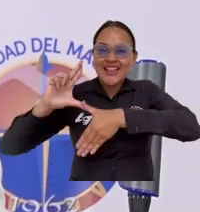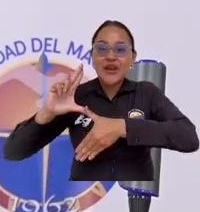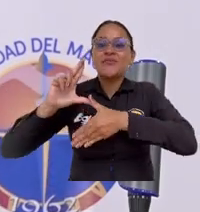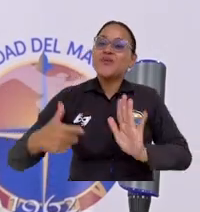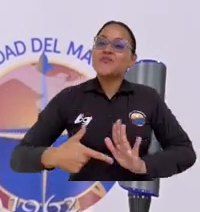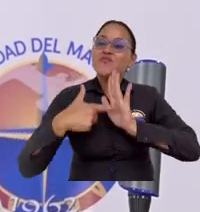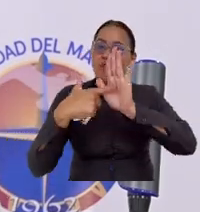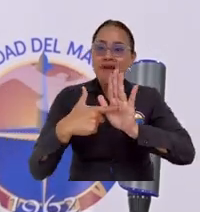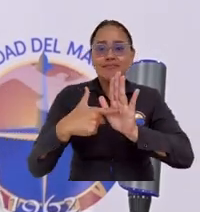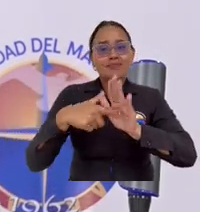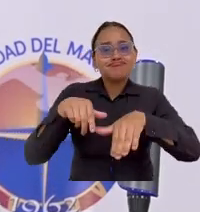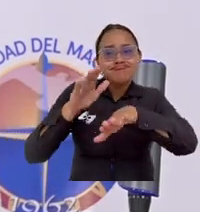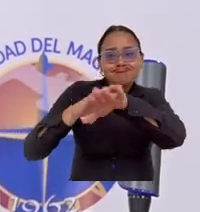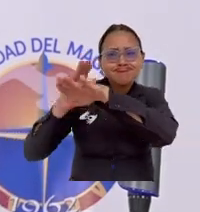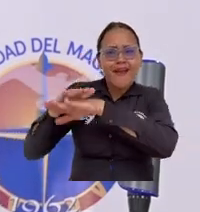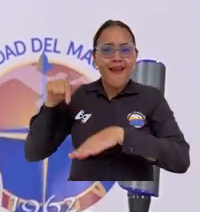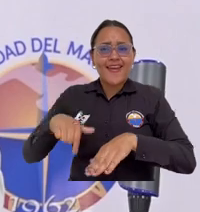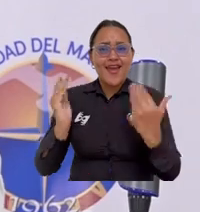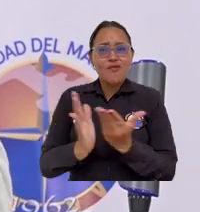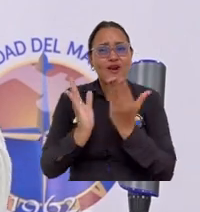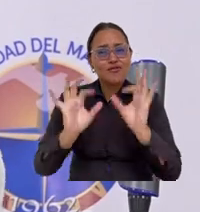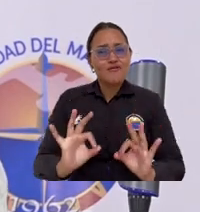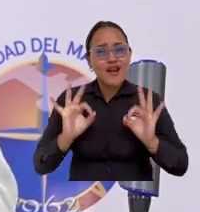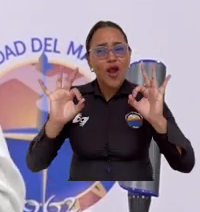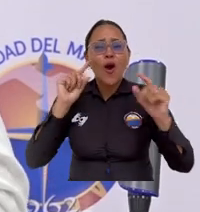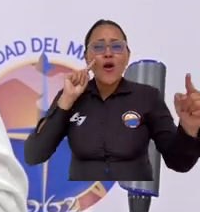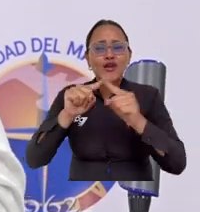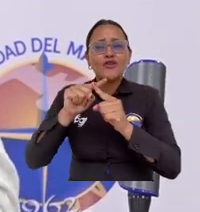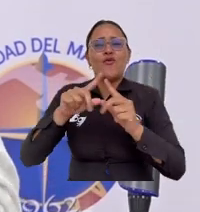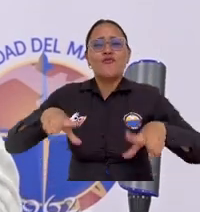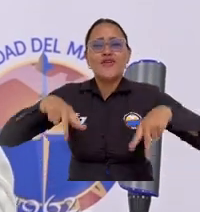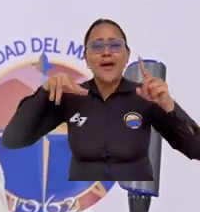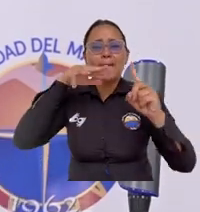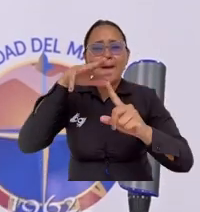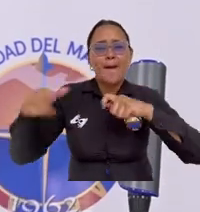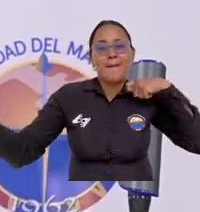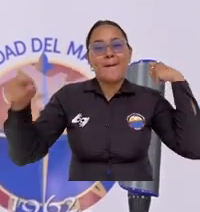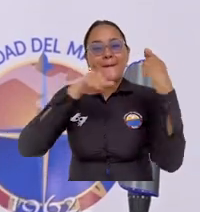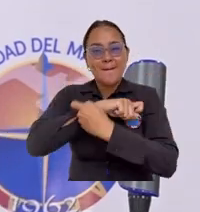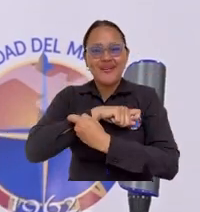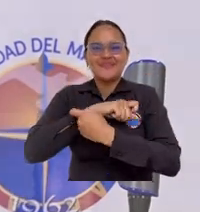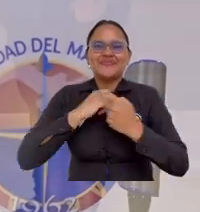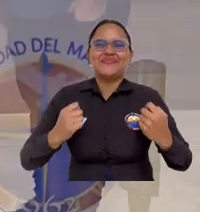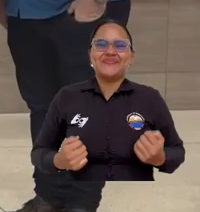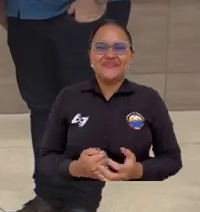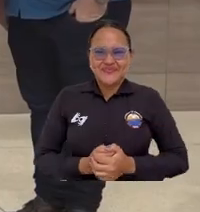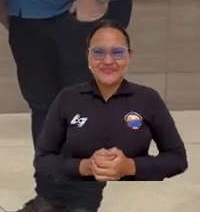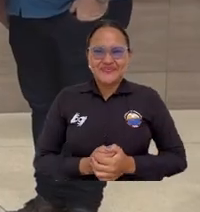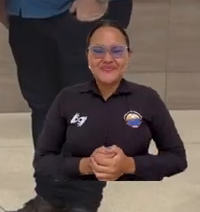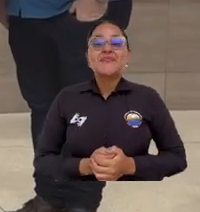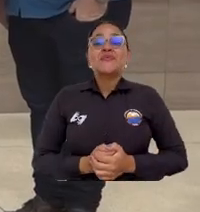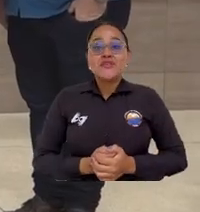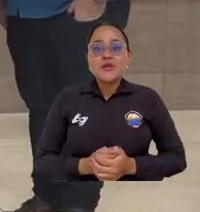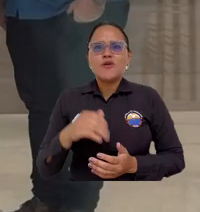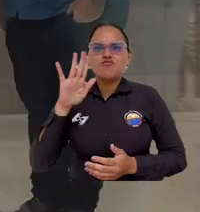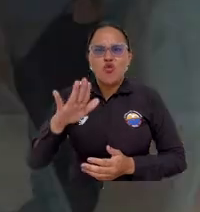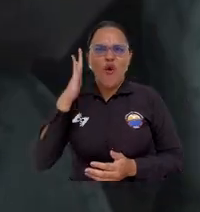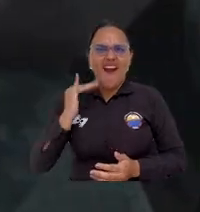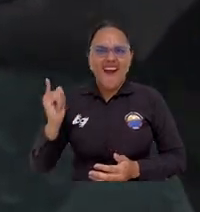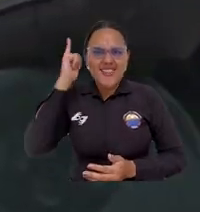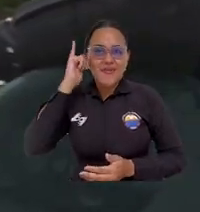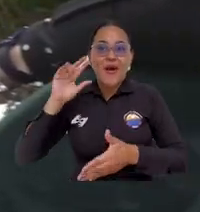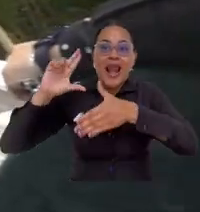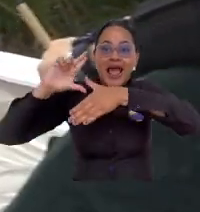decir al mundo que aquí también se hace educación de alta calidad que transforma vidas y territorios, como decimos en la Universidad del Magdalena.